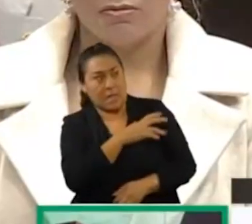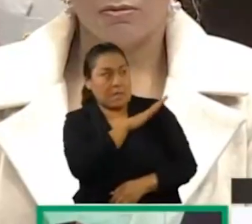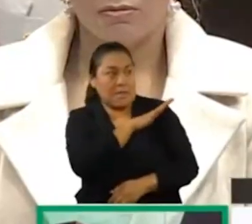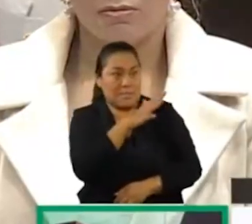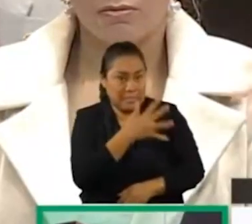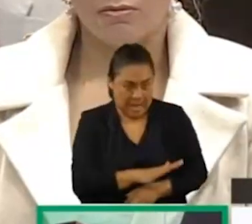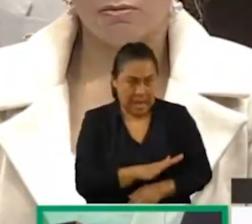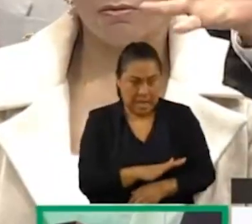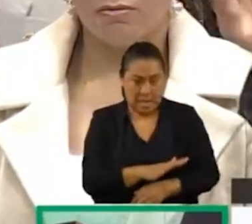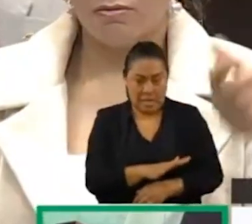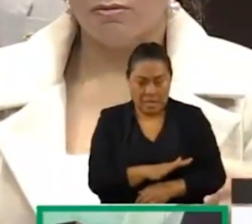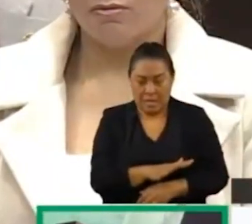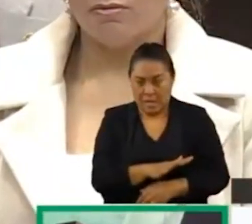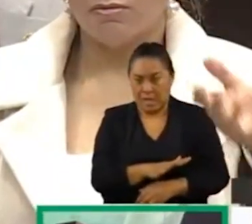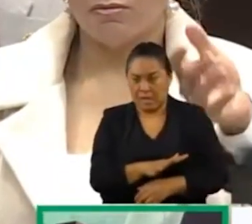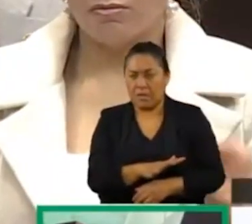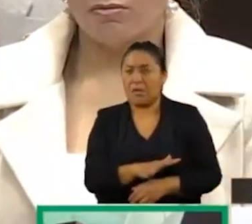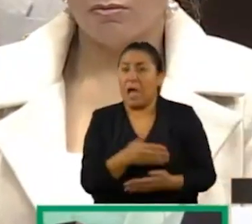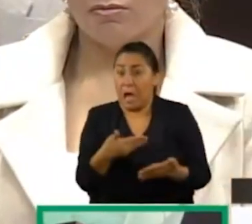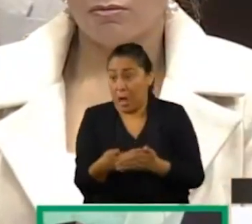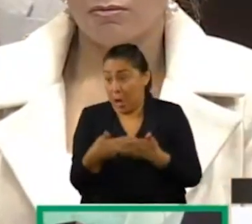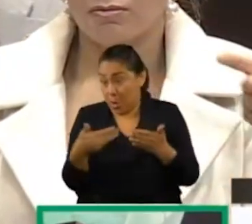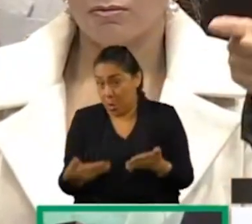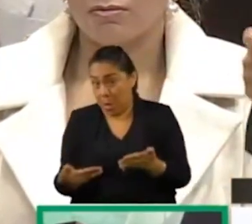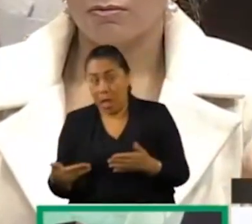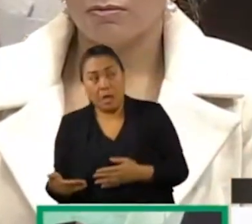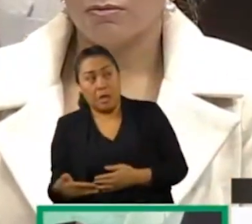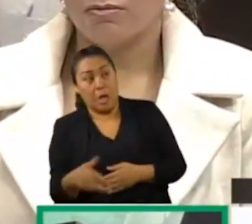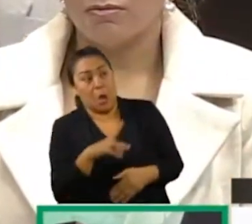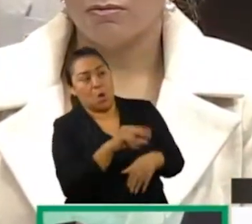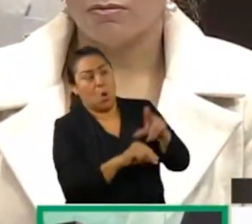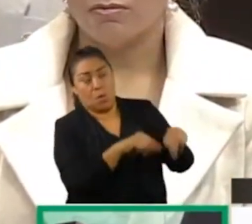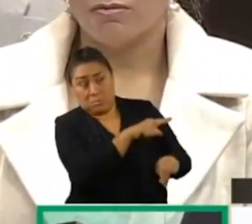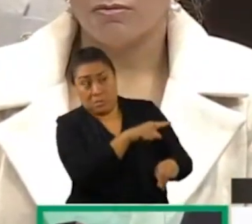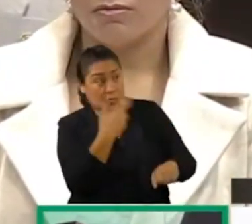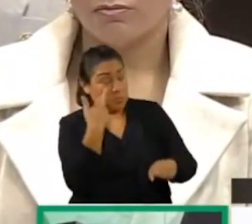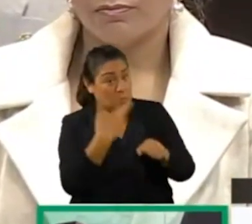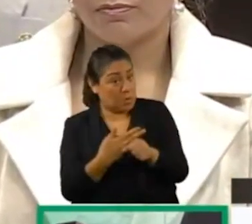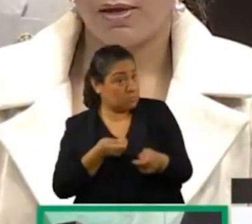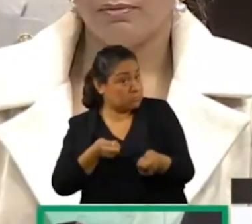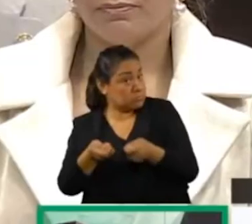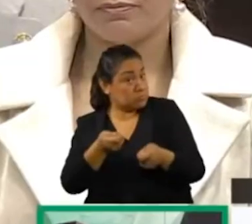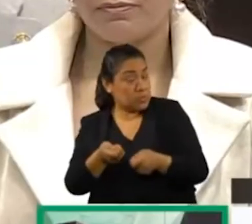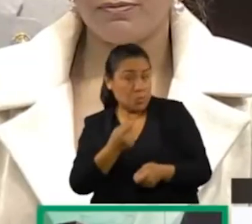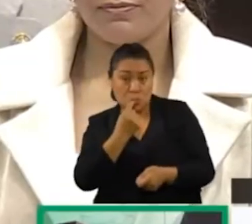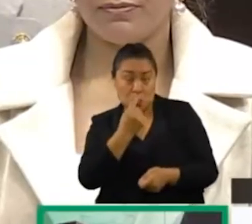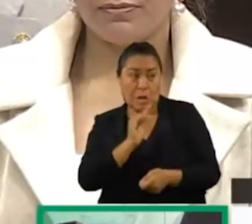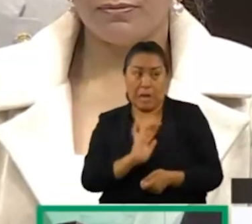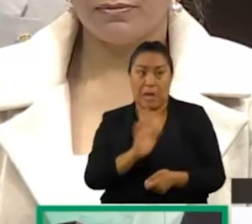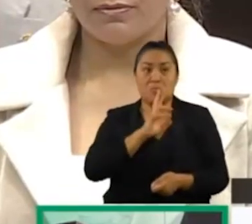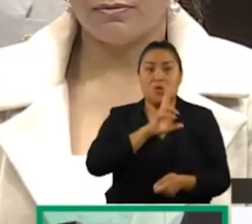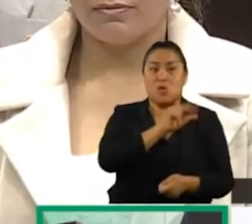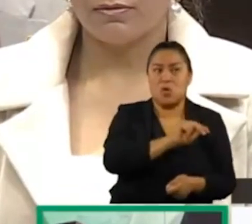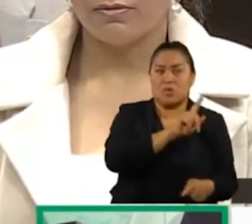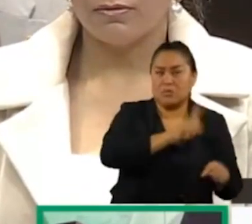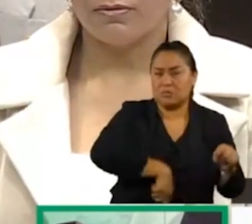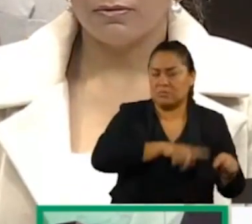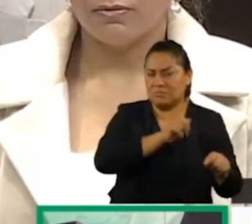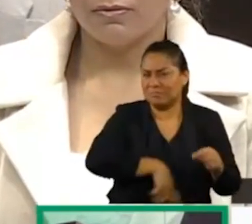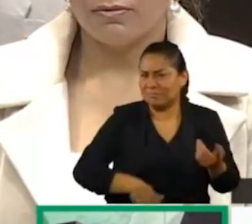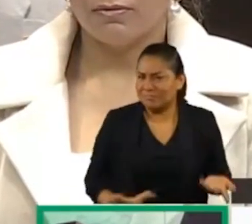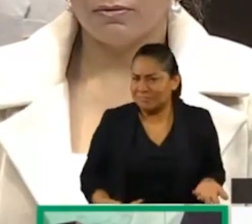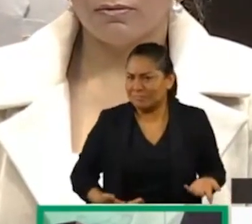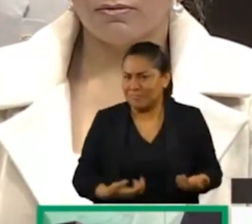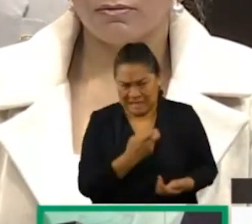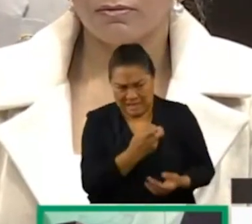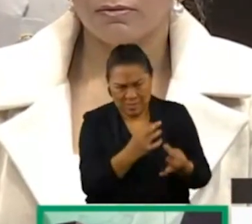acá le niegan la posibilidad de que ellos tengan el control de la seguridad pública, que es algo importante